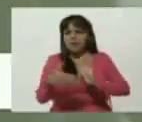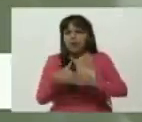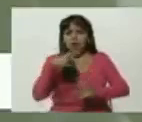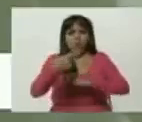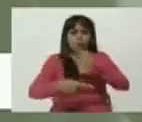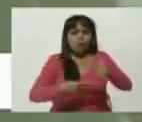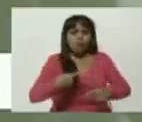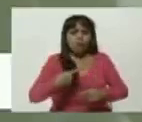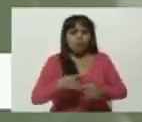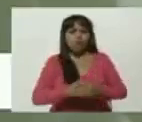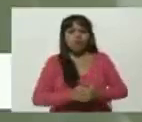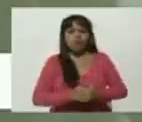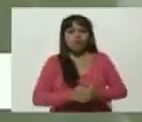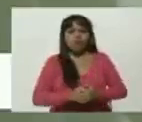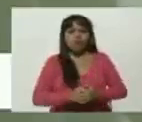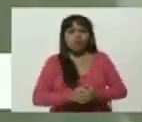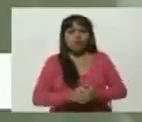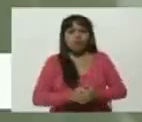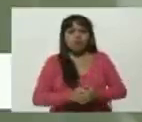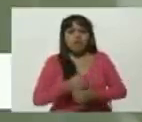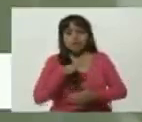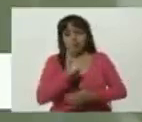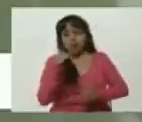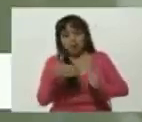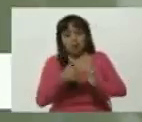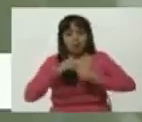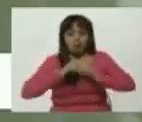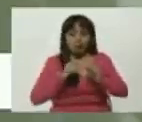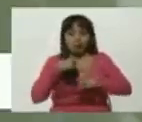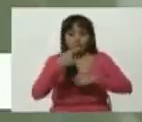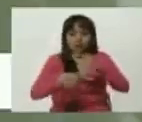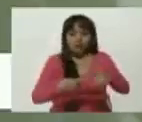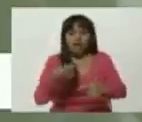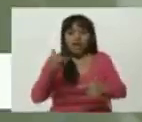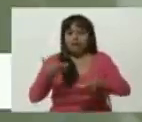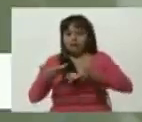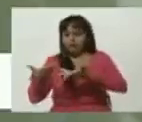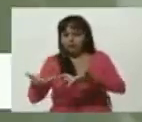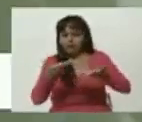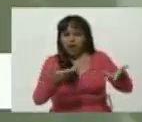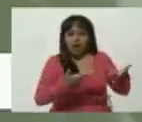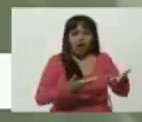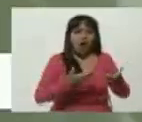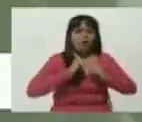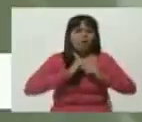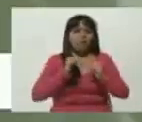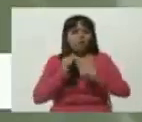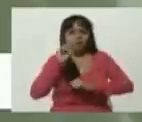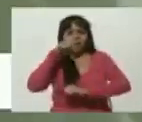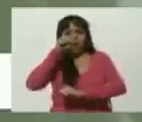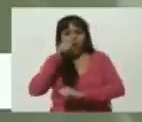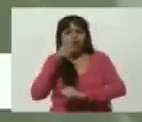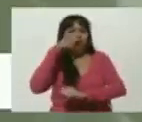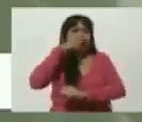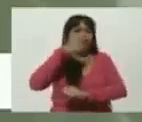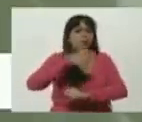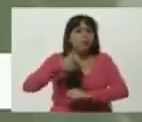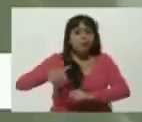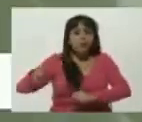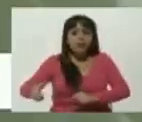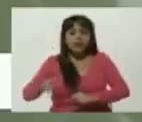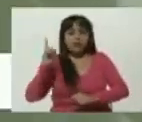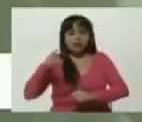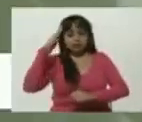proceso termina en 42 días. Ya vamos a tener pollos para la Fuerza Armada y para el pueblo. Tenemos 9 casas de cultivo.